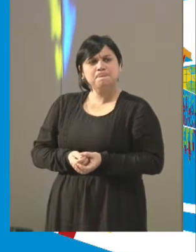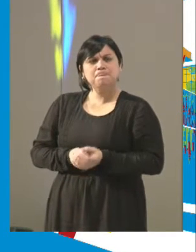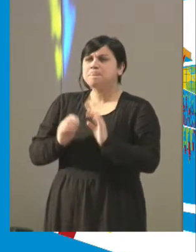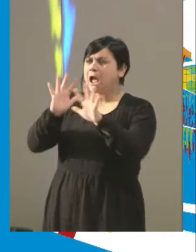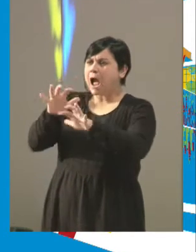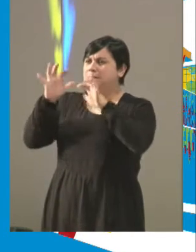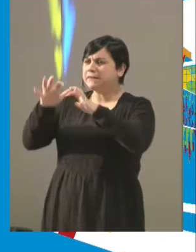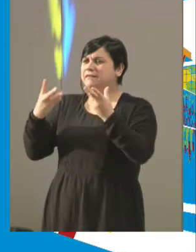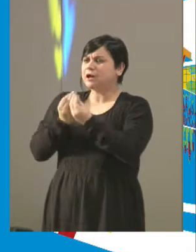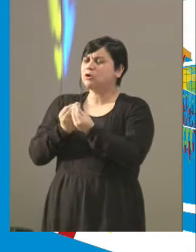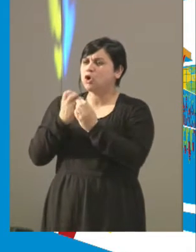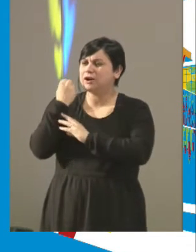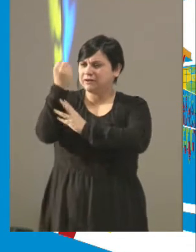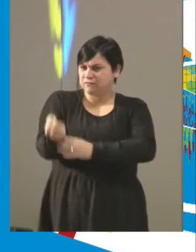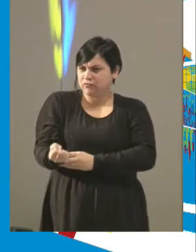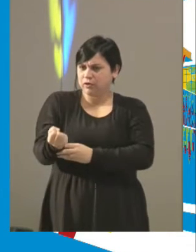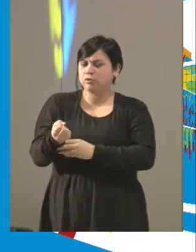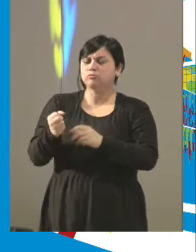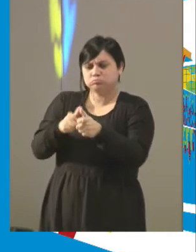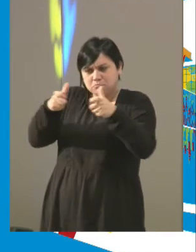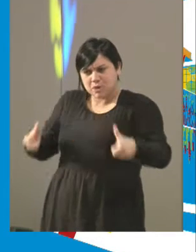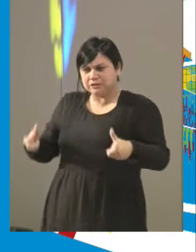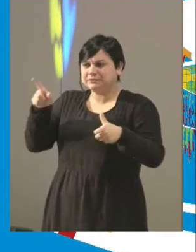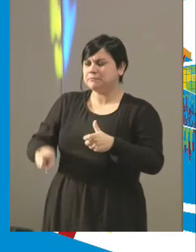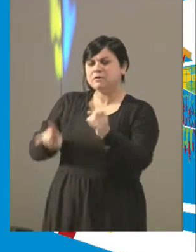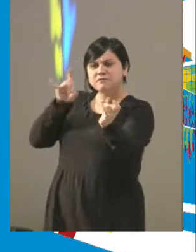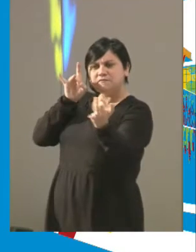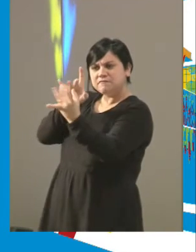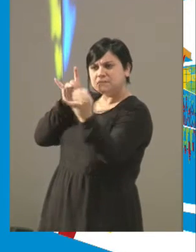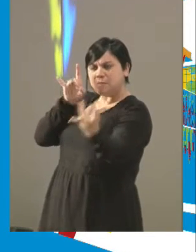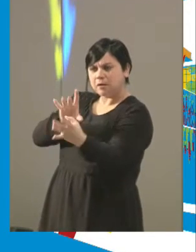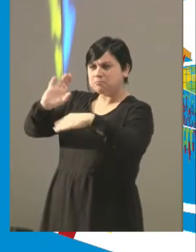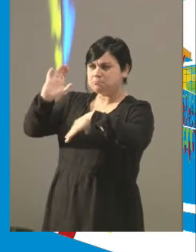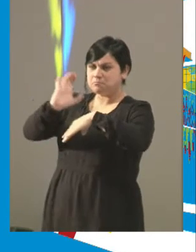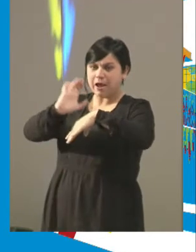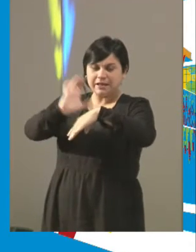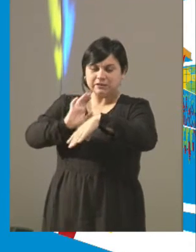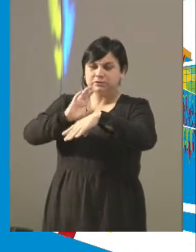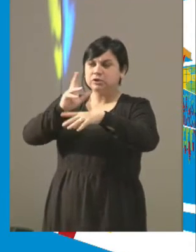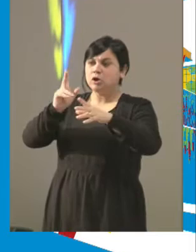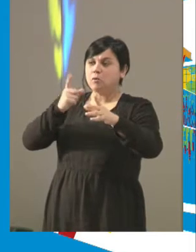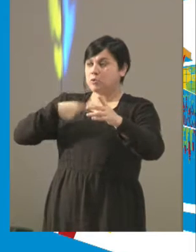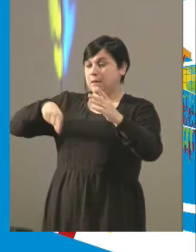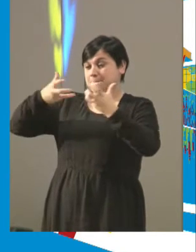El aprendizaje con refuerzo es otra área que está creciendo mucho, ¿no? El feedback que obtienen las máquinas sobre cómo los humanos